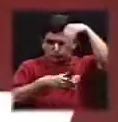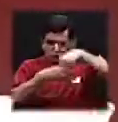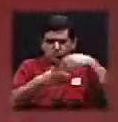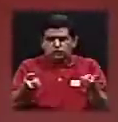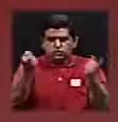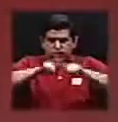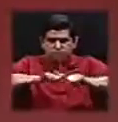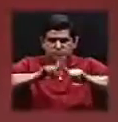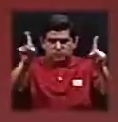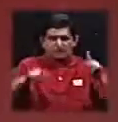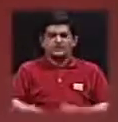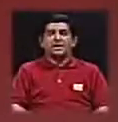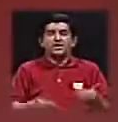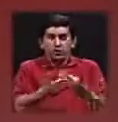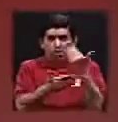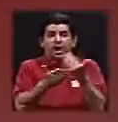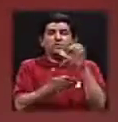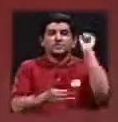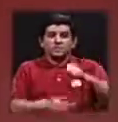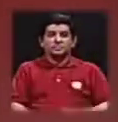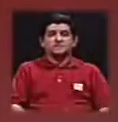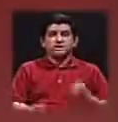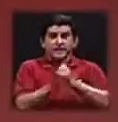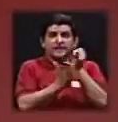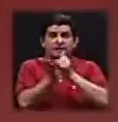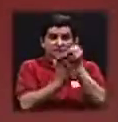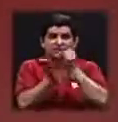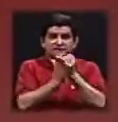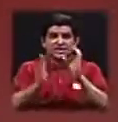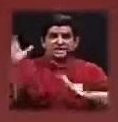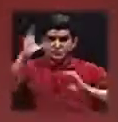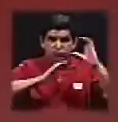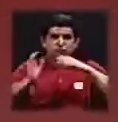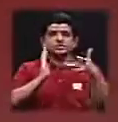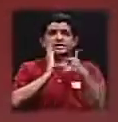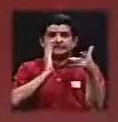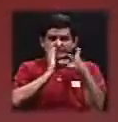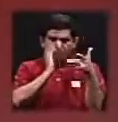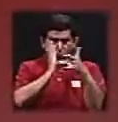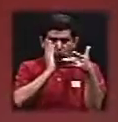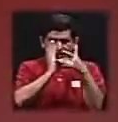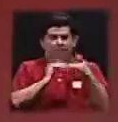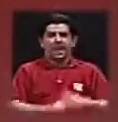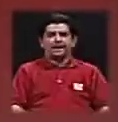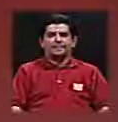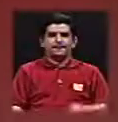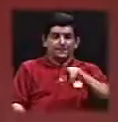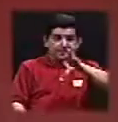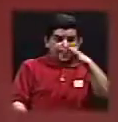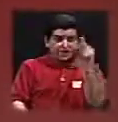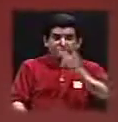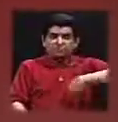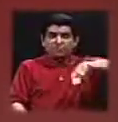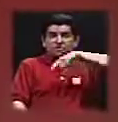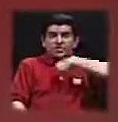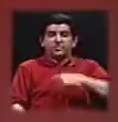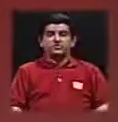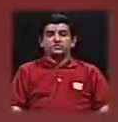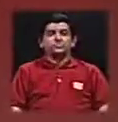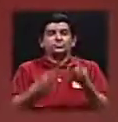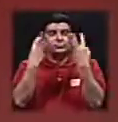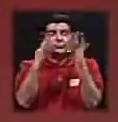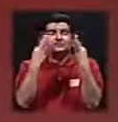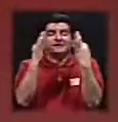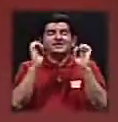pero de alguna manera que estar actualizados en el ámbito de la investigación, la ciencia, la tecnología. Con ello queremos dar, de alguna manera, pues,